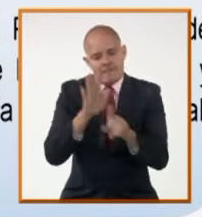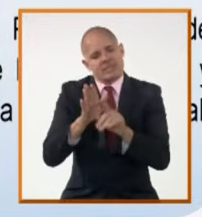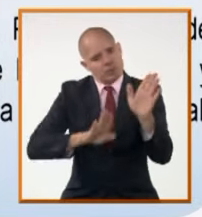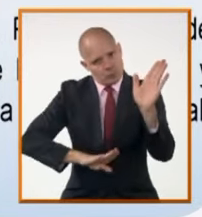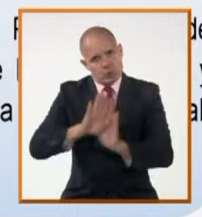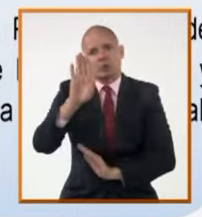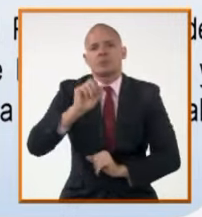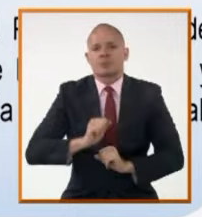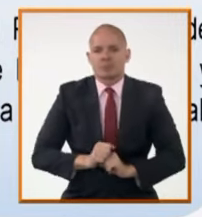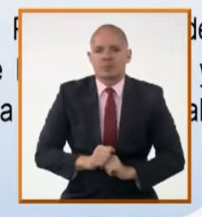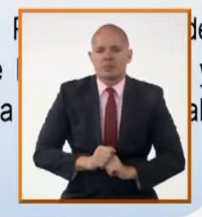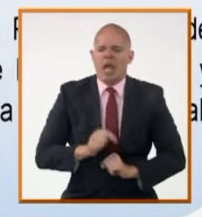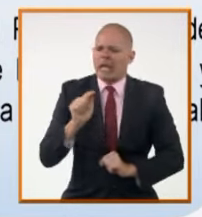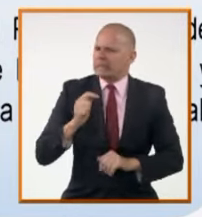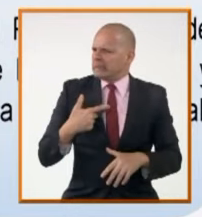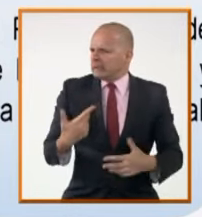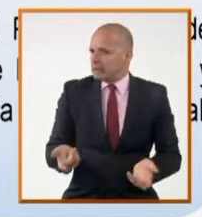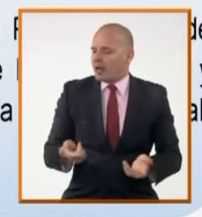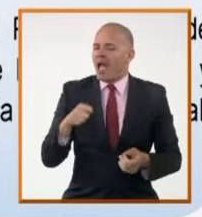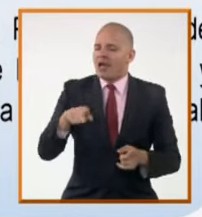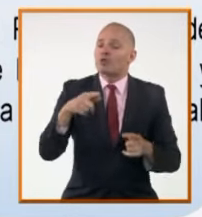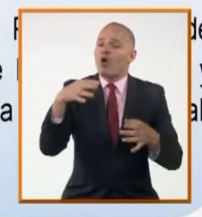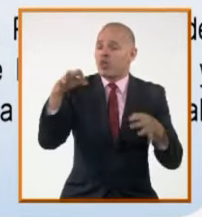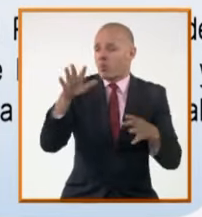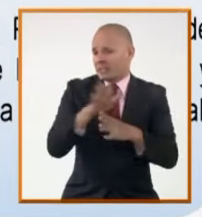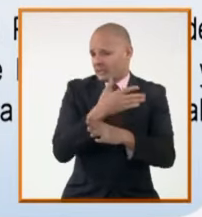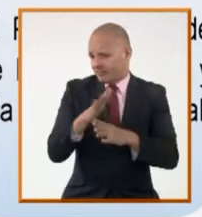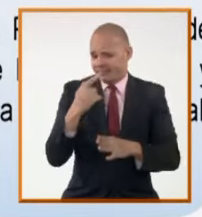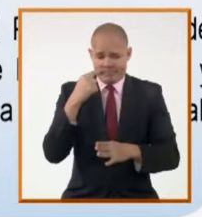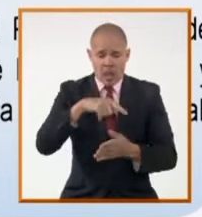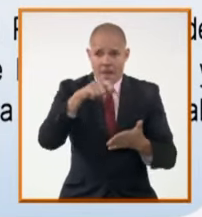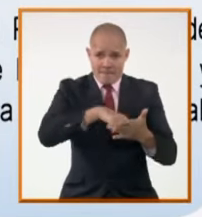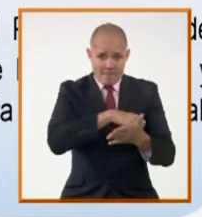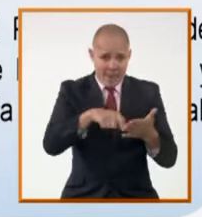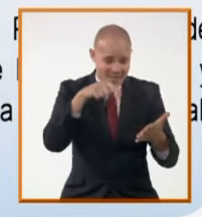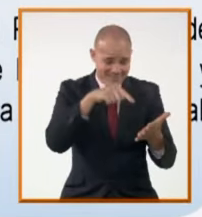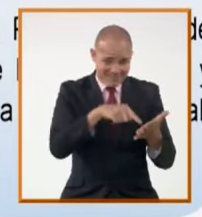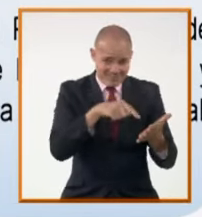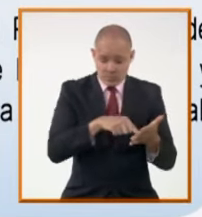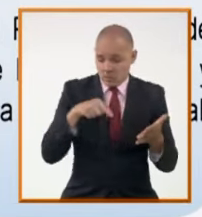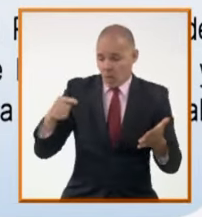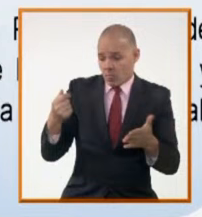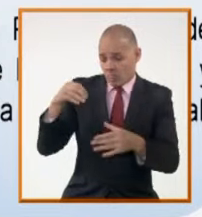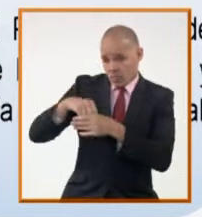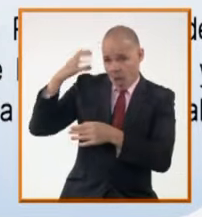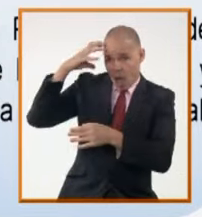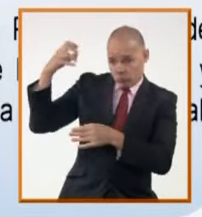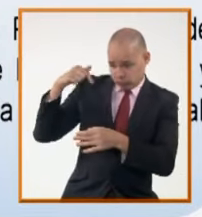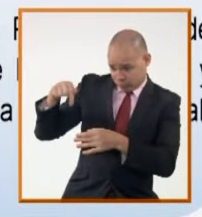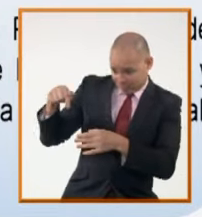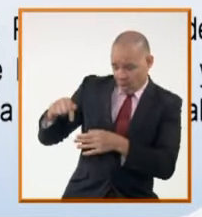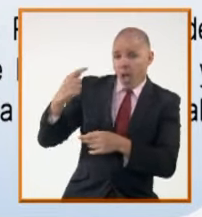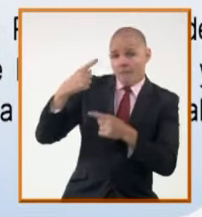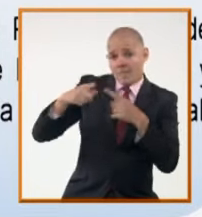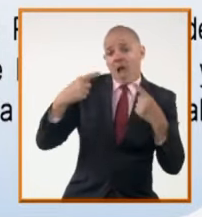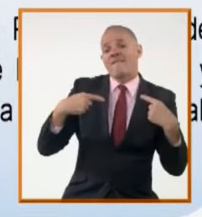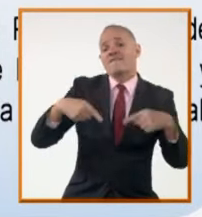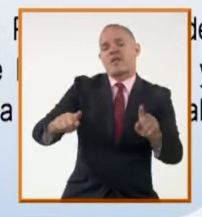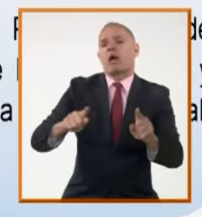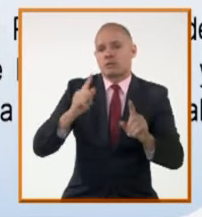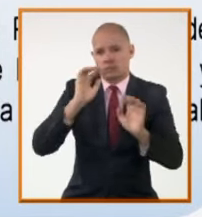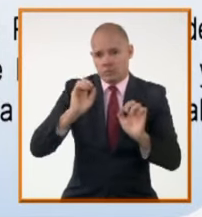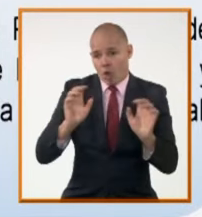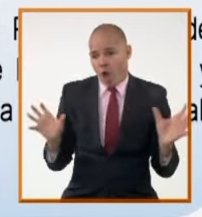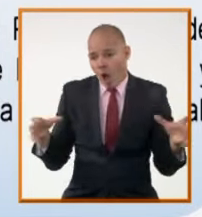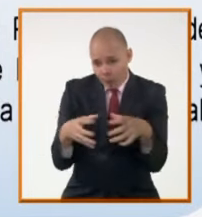entre el plan, el presupuesto y la programación monetaria. Su implementación integral